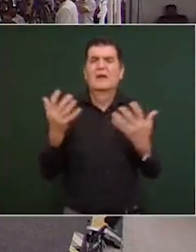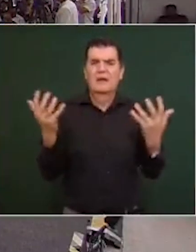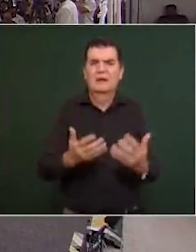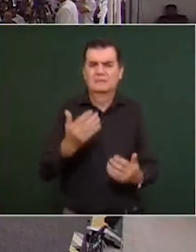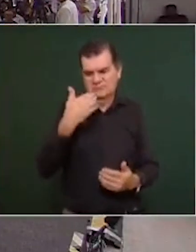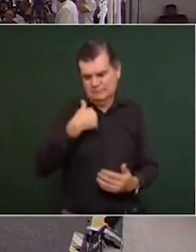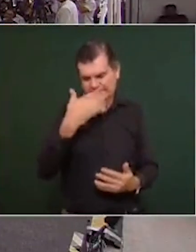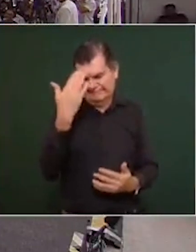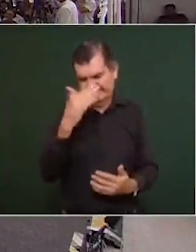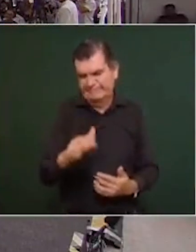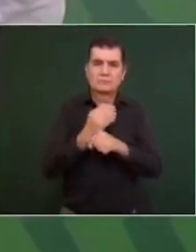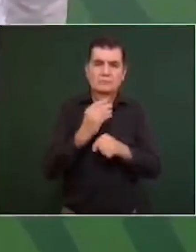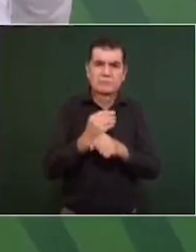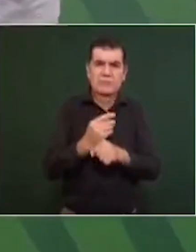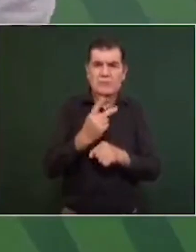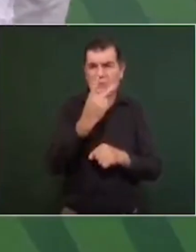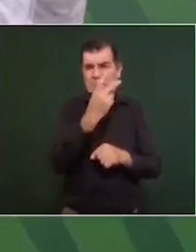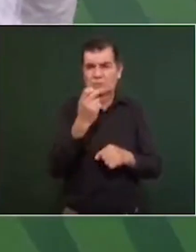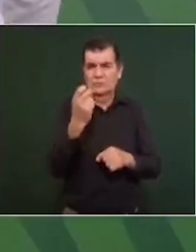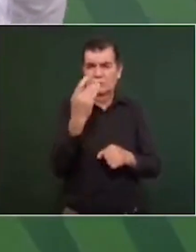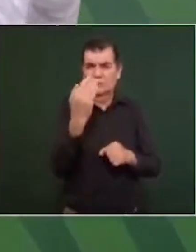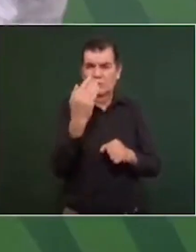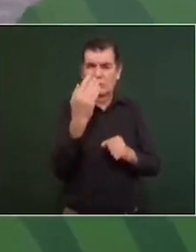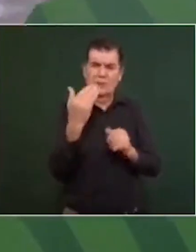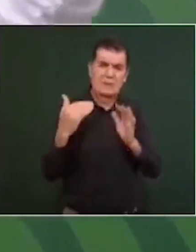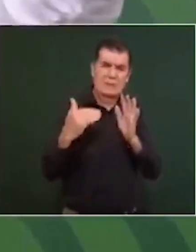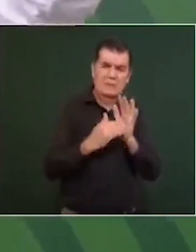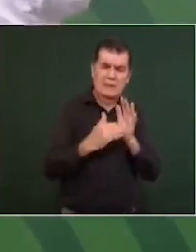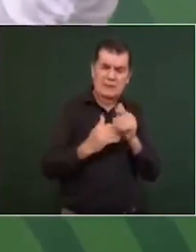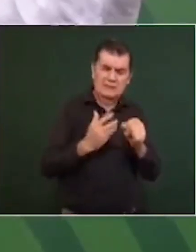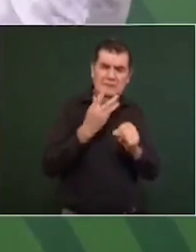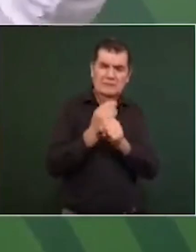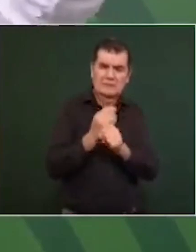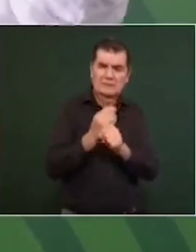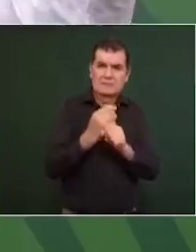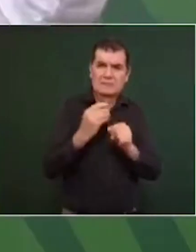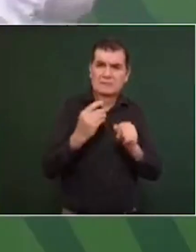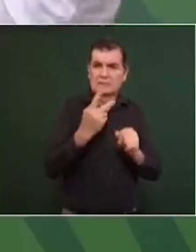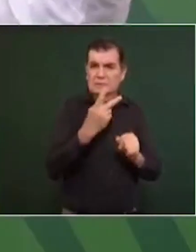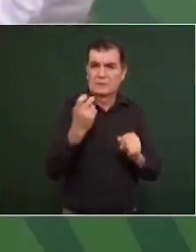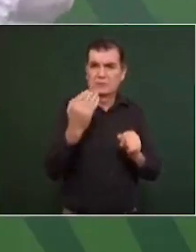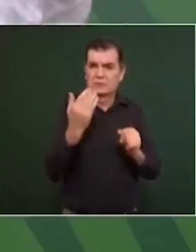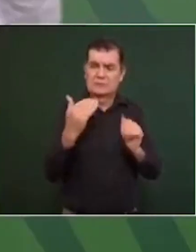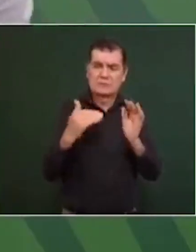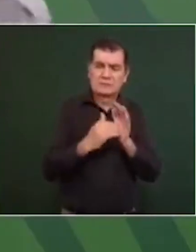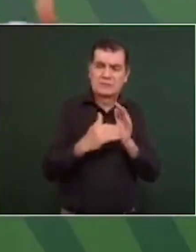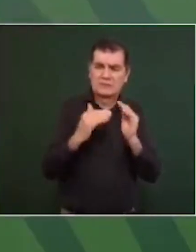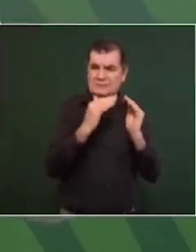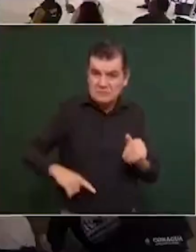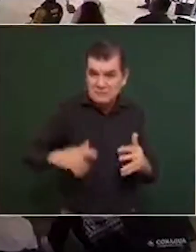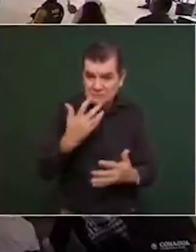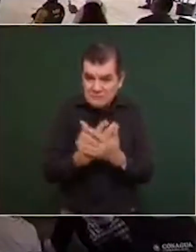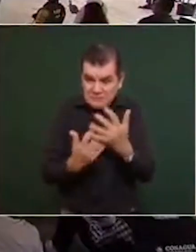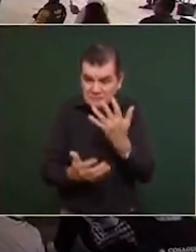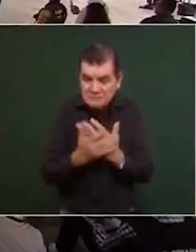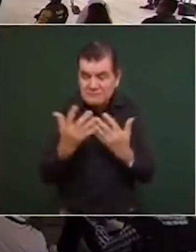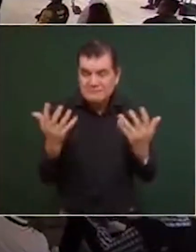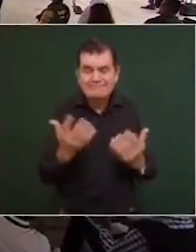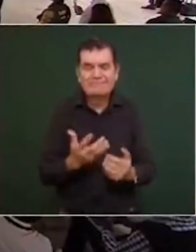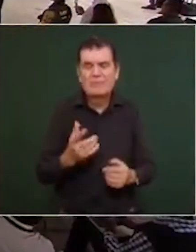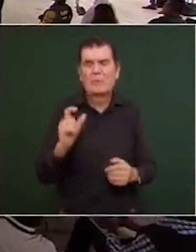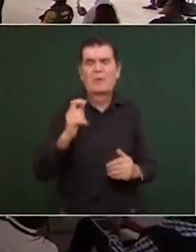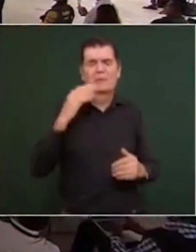construyendo 250.000 o reconstruyendo 250.000 viviendas. ¿Cuándo